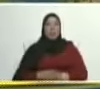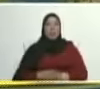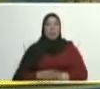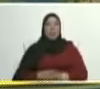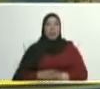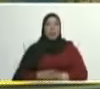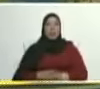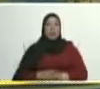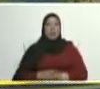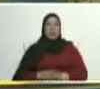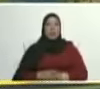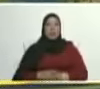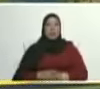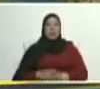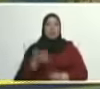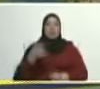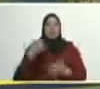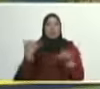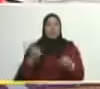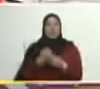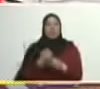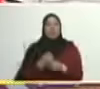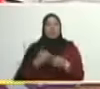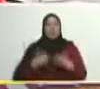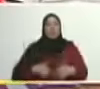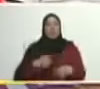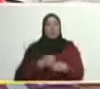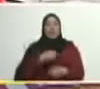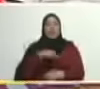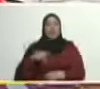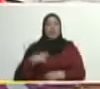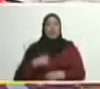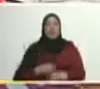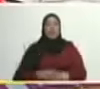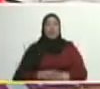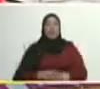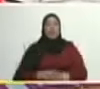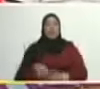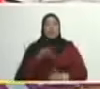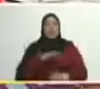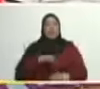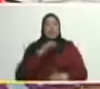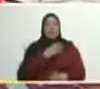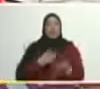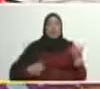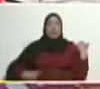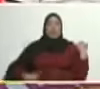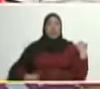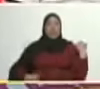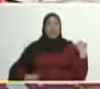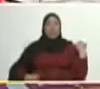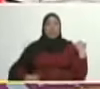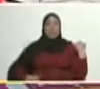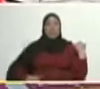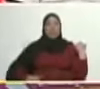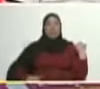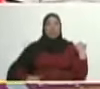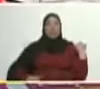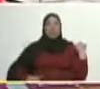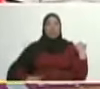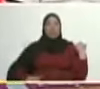agenda prioritaria que tenemos nosotros, presidentes, primeros ministros,